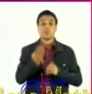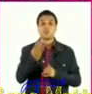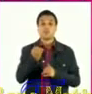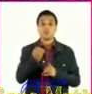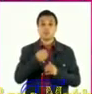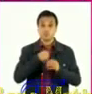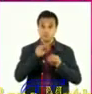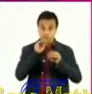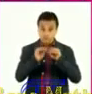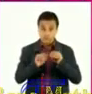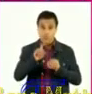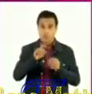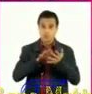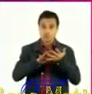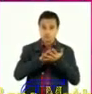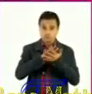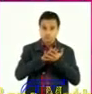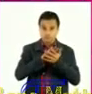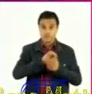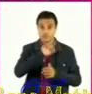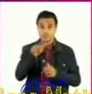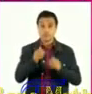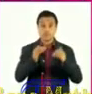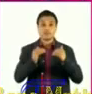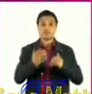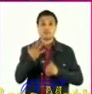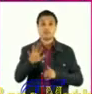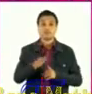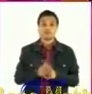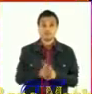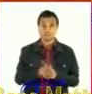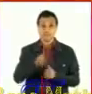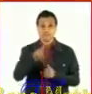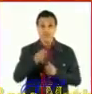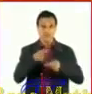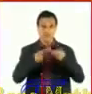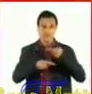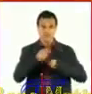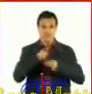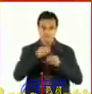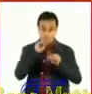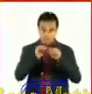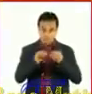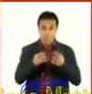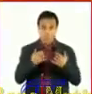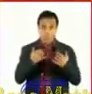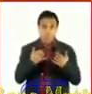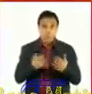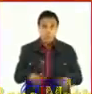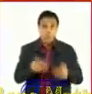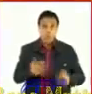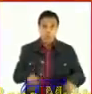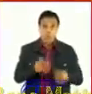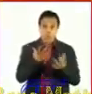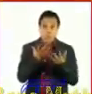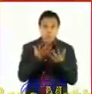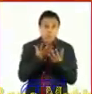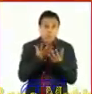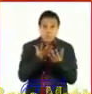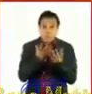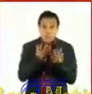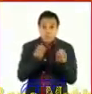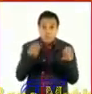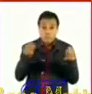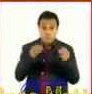filtrada. 10. Instalar el sistema de retorno. Uf, vaya que tenemos mucho que